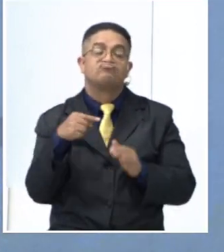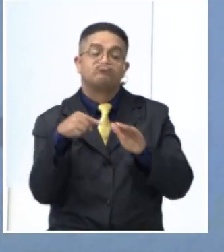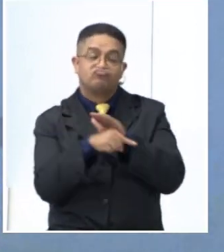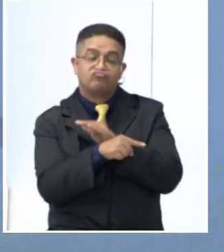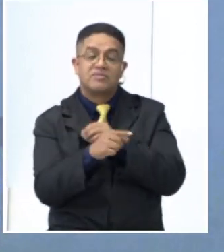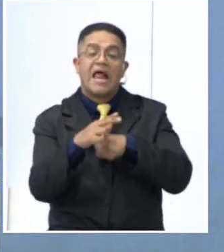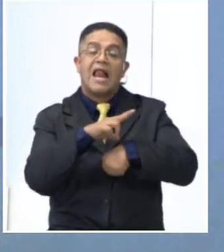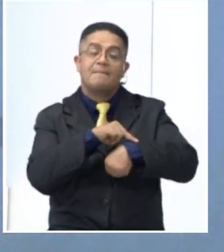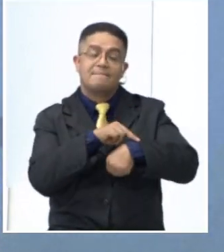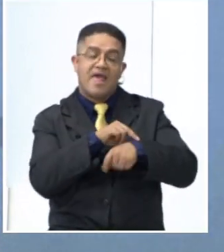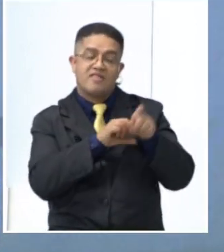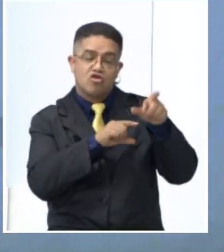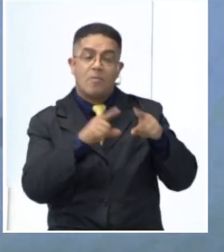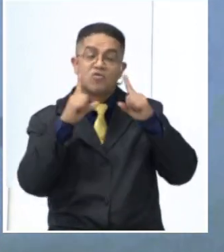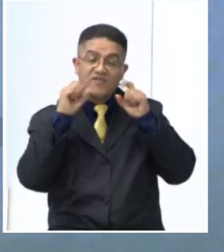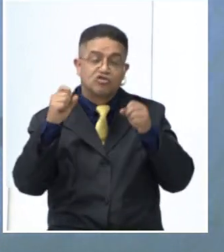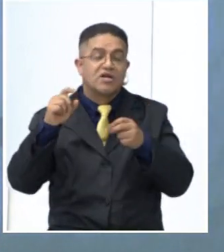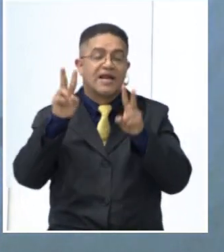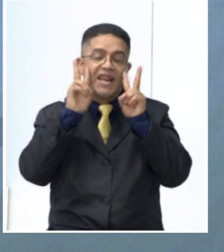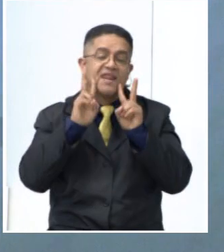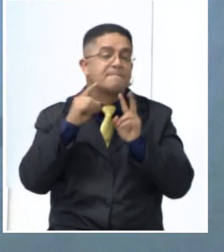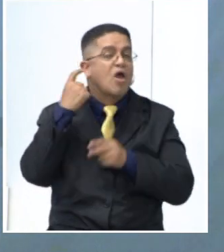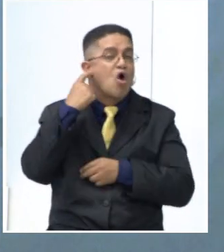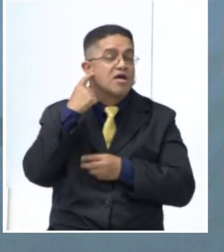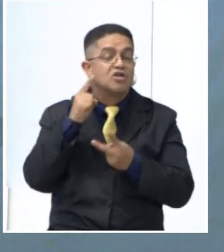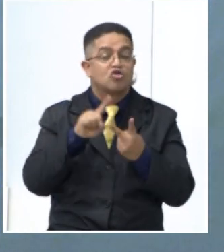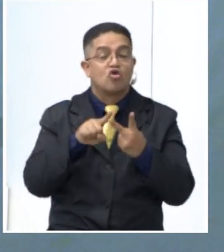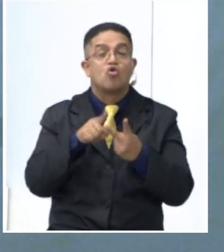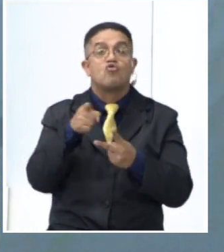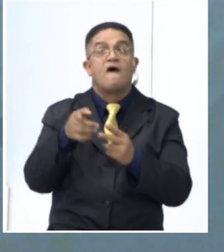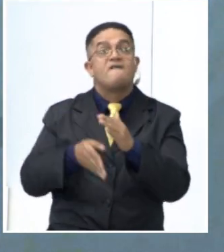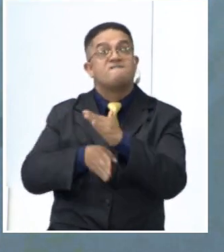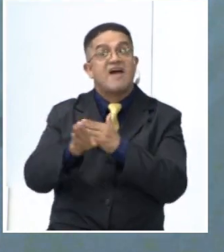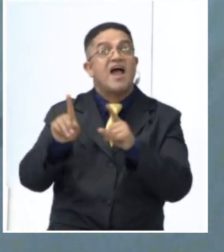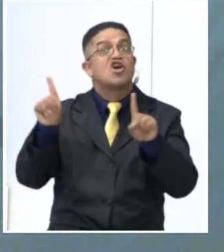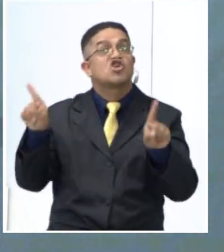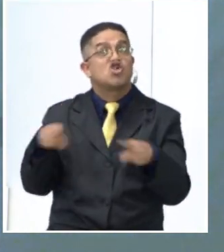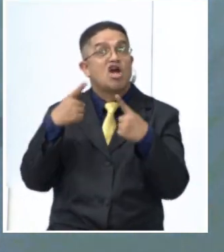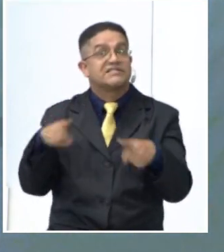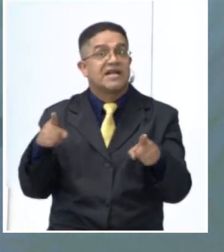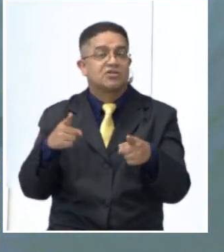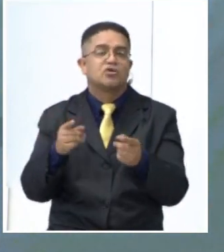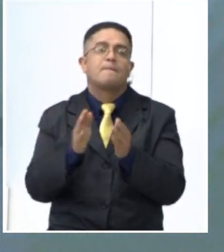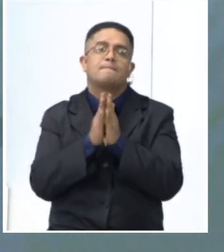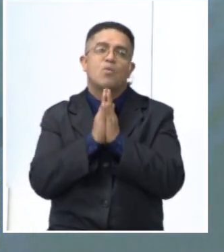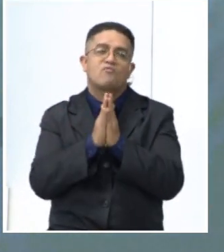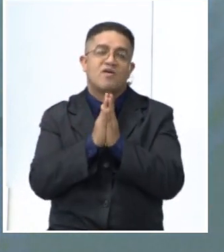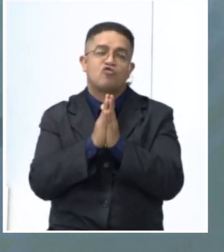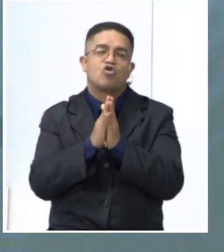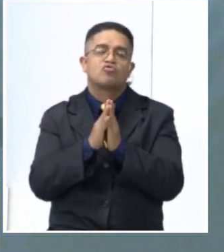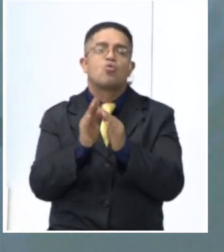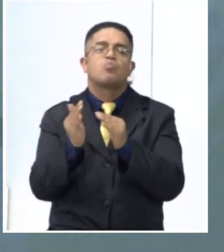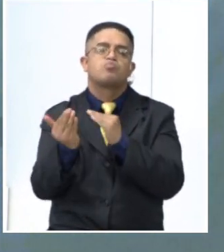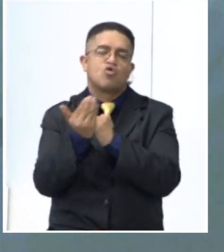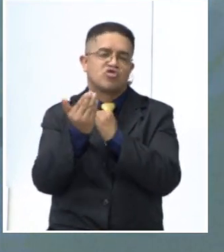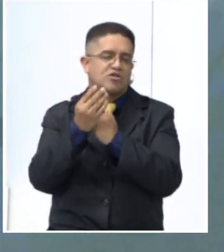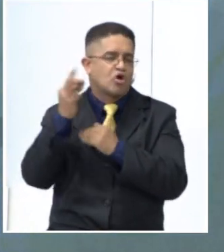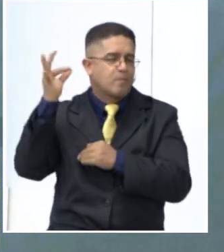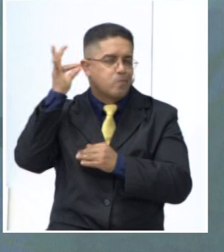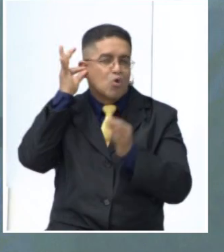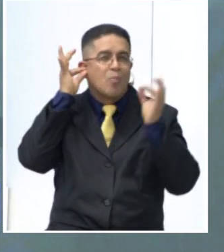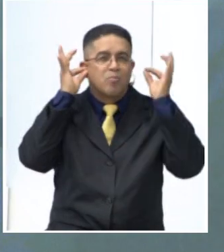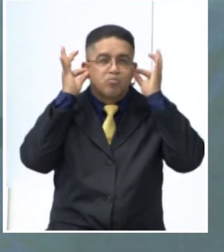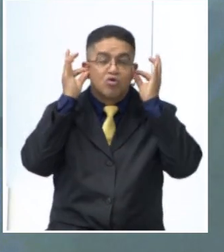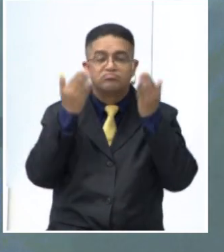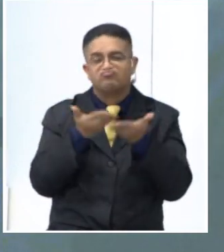oído por un profesional. Dos, si va a algún tipo de conciertos, evite o utilice algunos tipos de protectores. Tres, sobre todo a